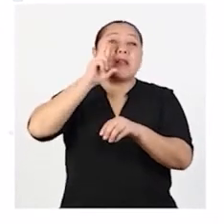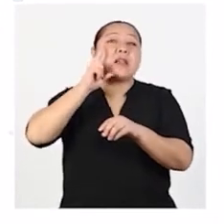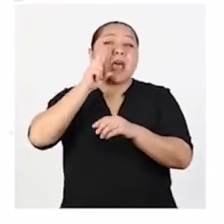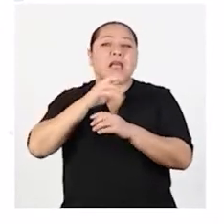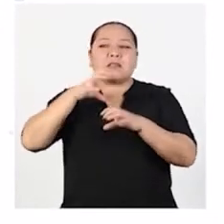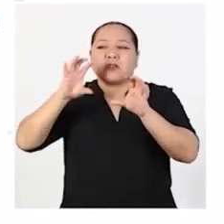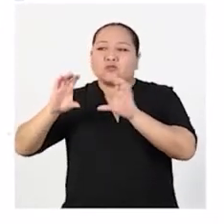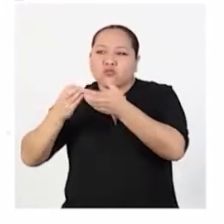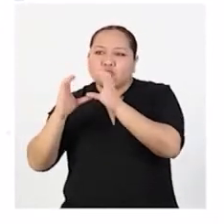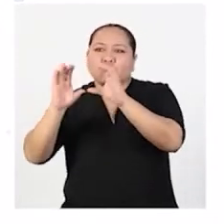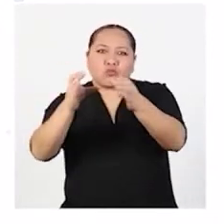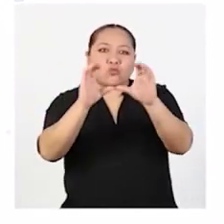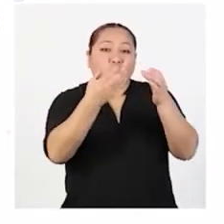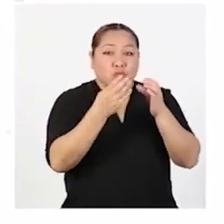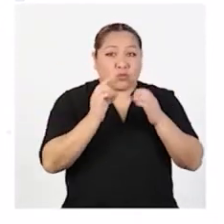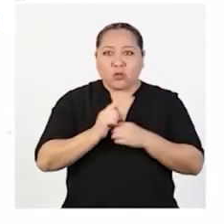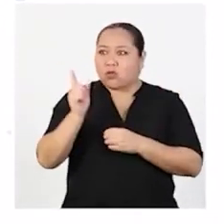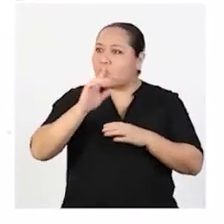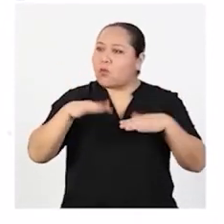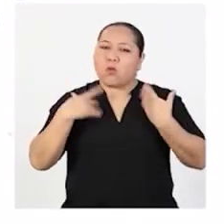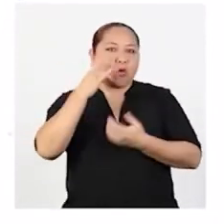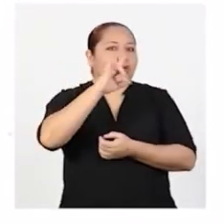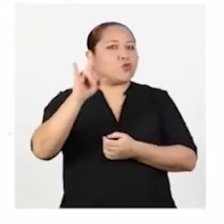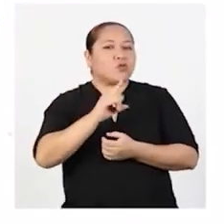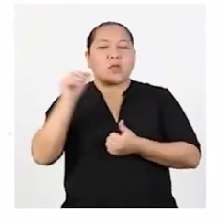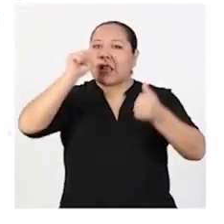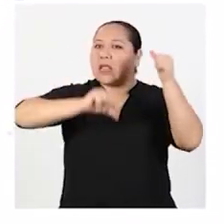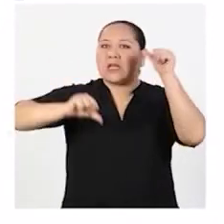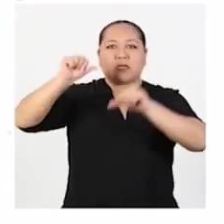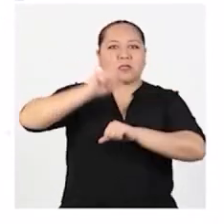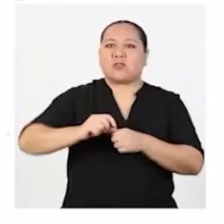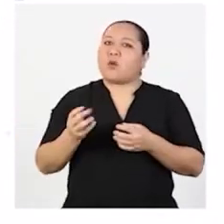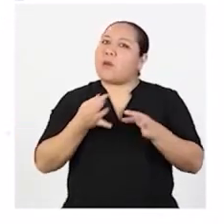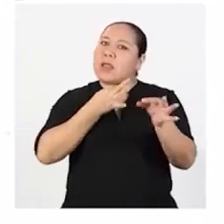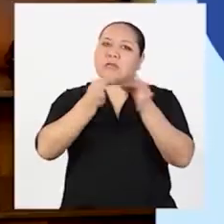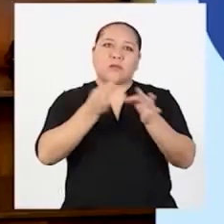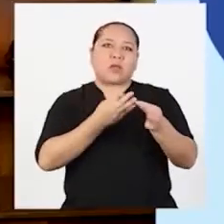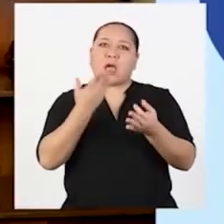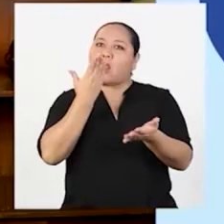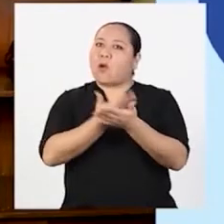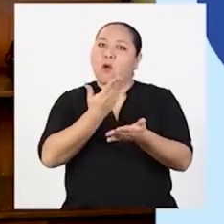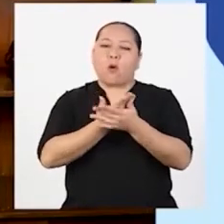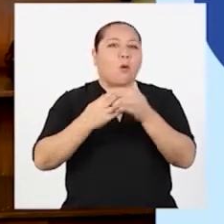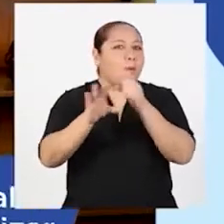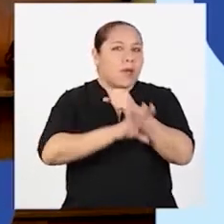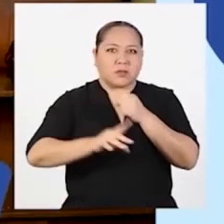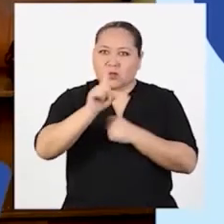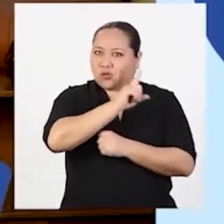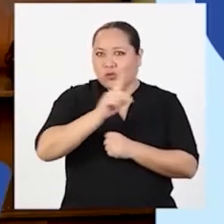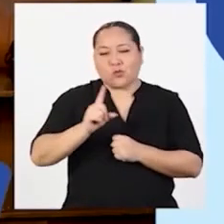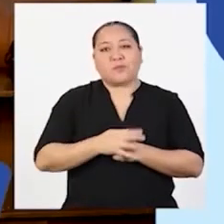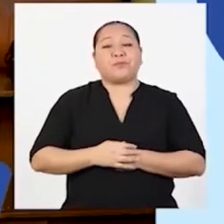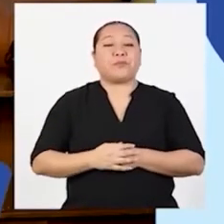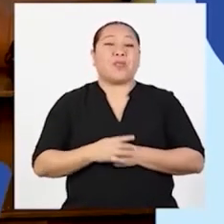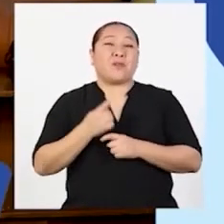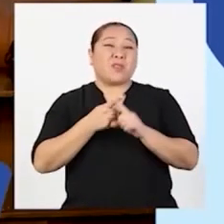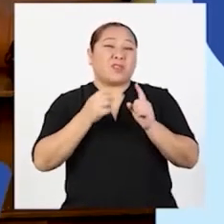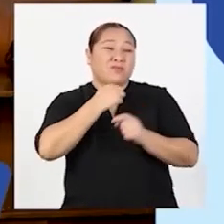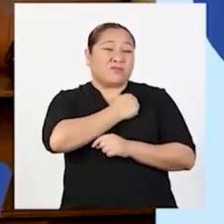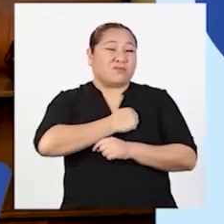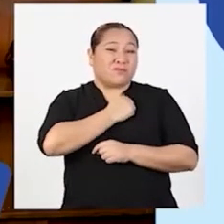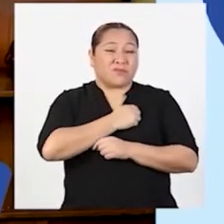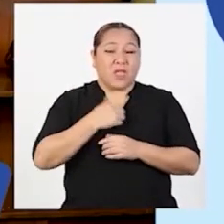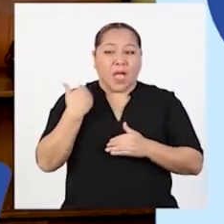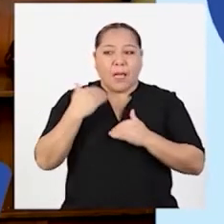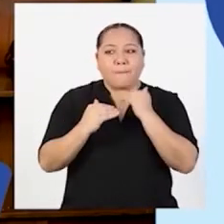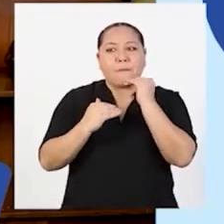"El concepto de raza no tiene fundamento genético ni científico". Un año más tarde, Collins escribió: "Los que desean